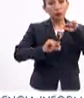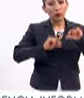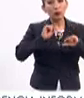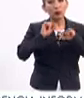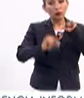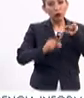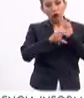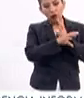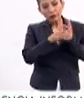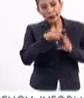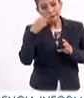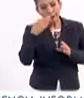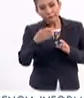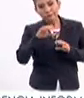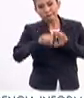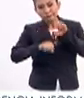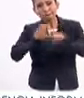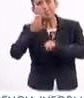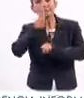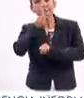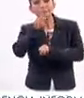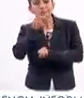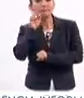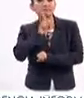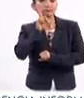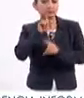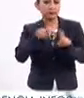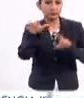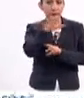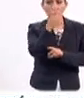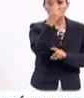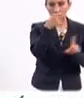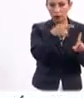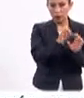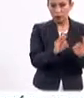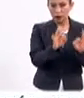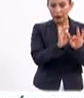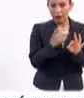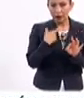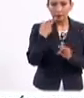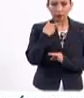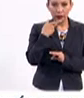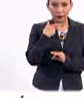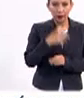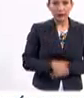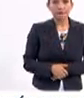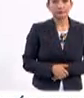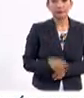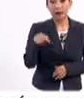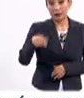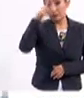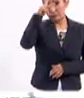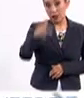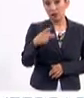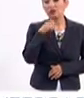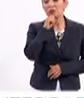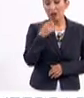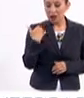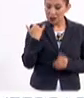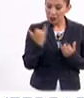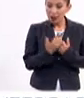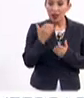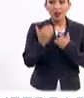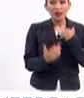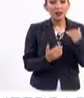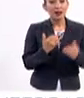que poco a poco han venido ganando terreno para las mujeres en los distintos ámbitos, uno de ellos muy importante en la política, y nuestro país pues no se queda atrás.